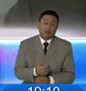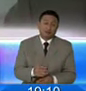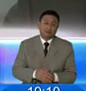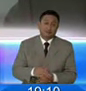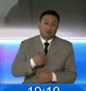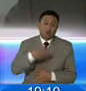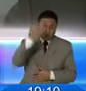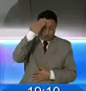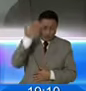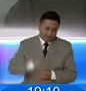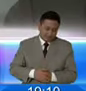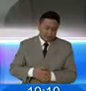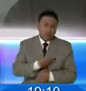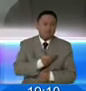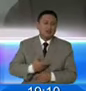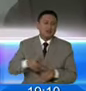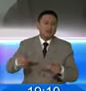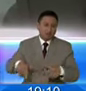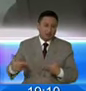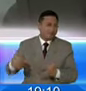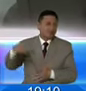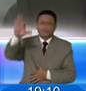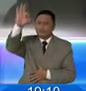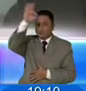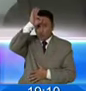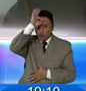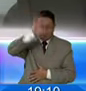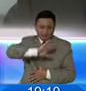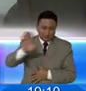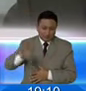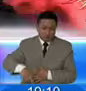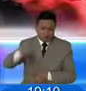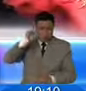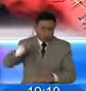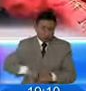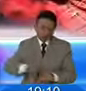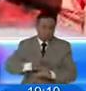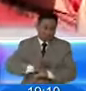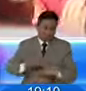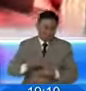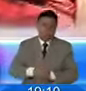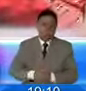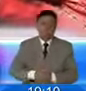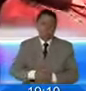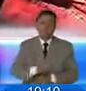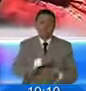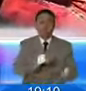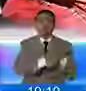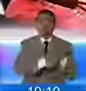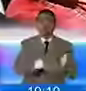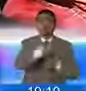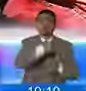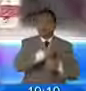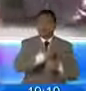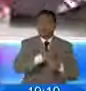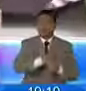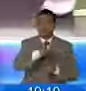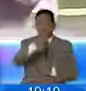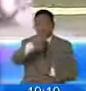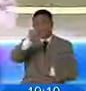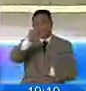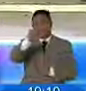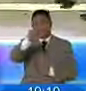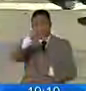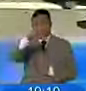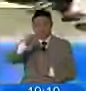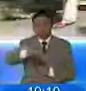presidente Moreno. Estamos absolutamente seguros que él no estará de acuerdo. El ministro del Trabajo, Raúl Ledesma, en un encuentro